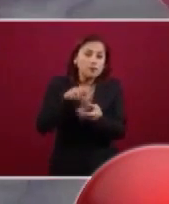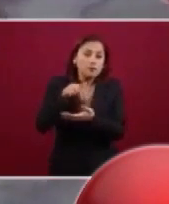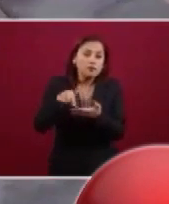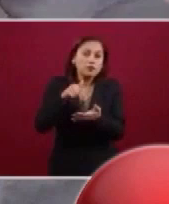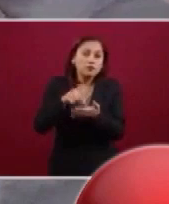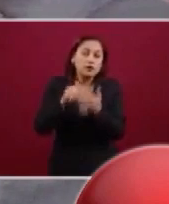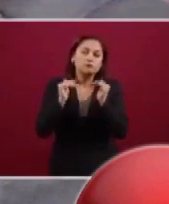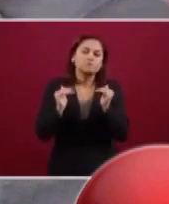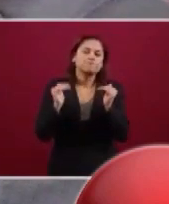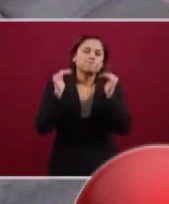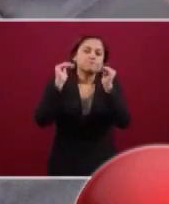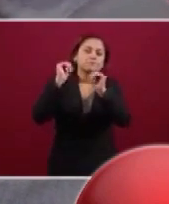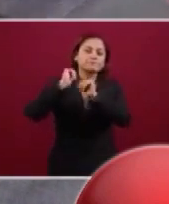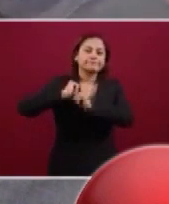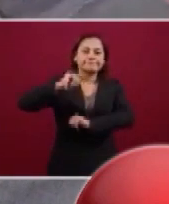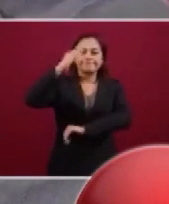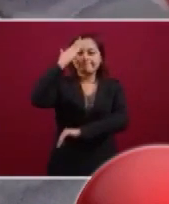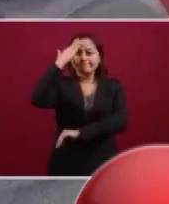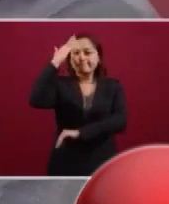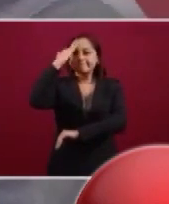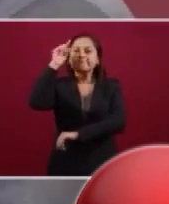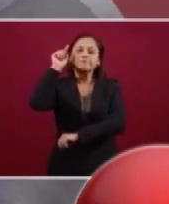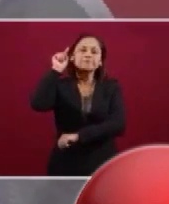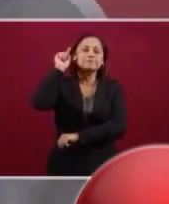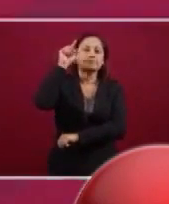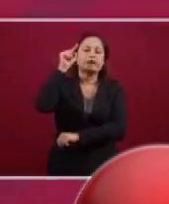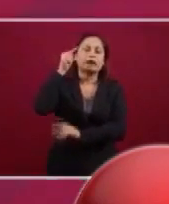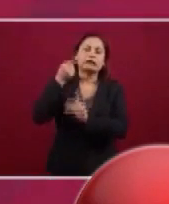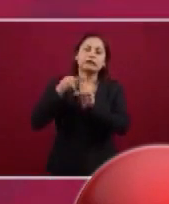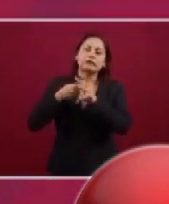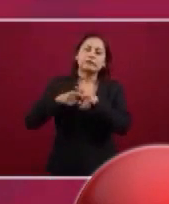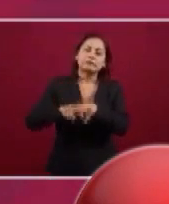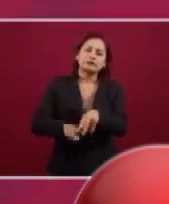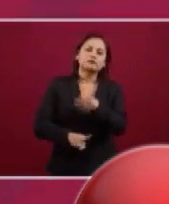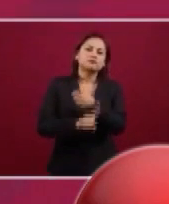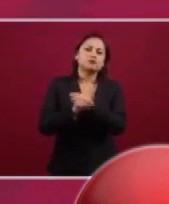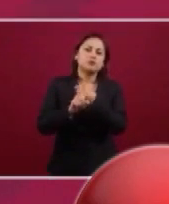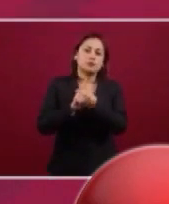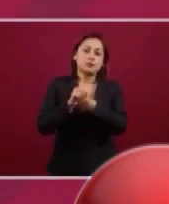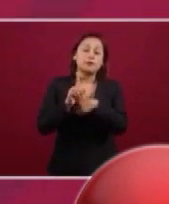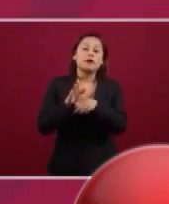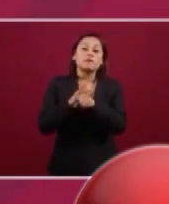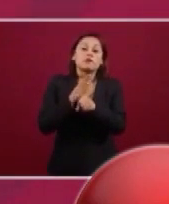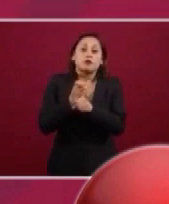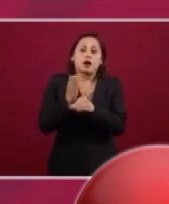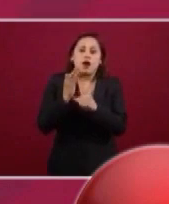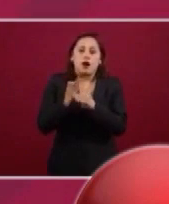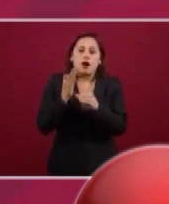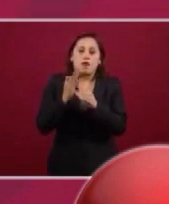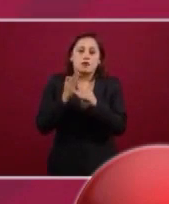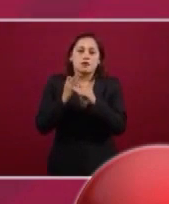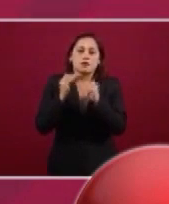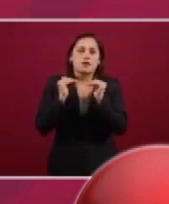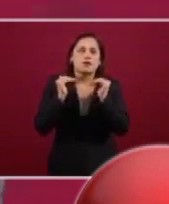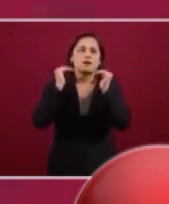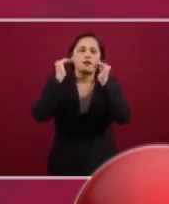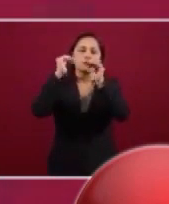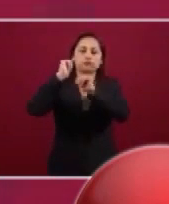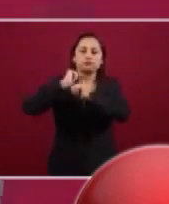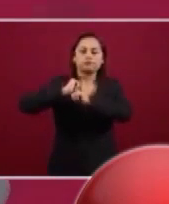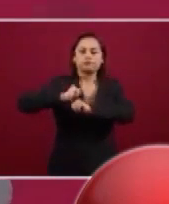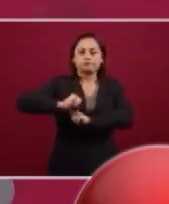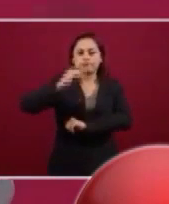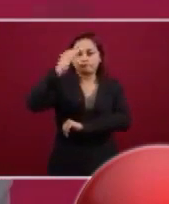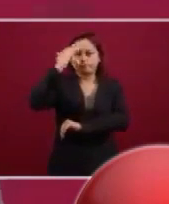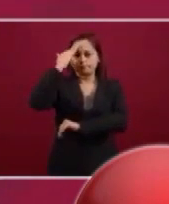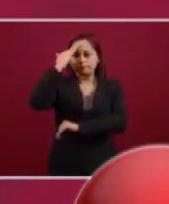arriba, y por eso hay que acabar con la corrupción de arriba para abajo, cómo se barren las